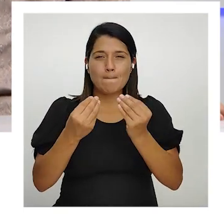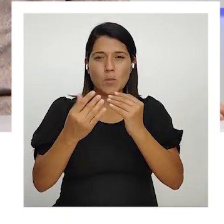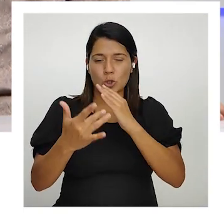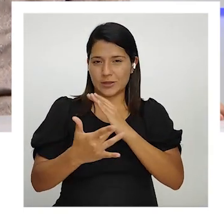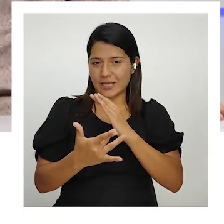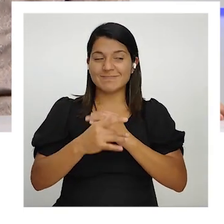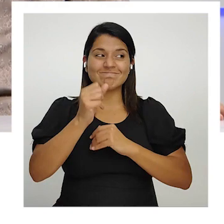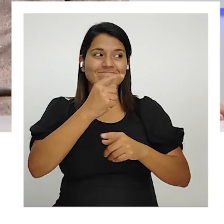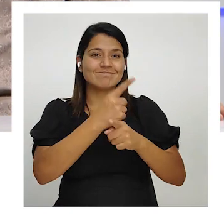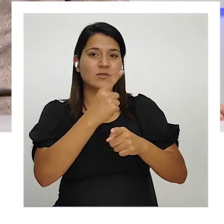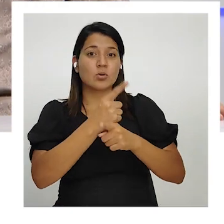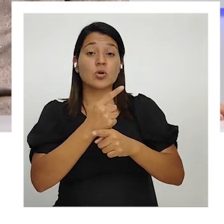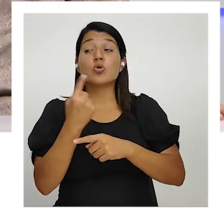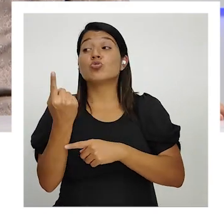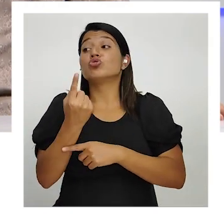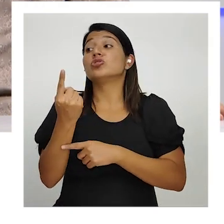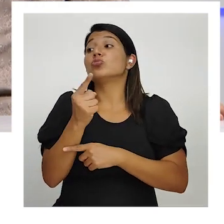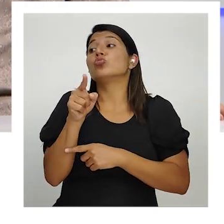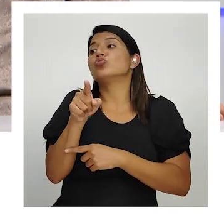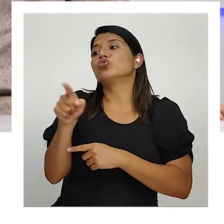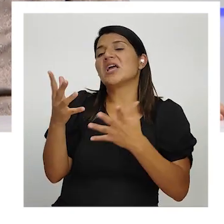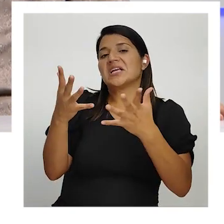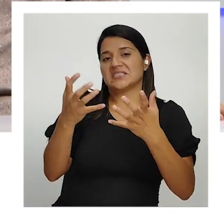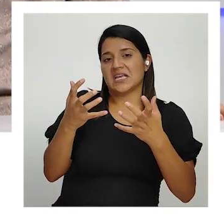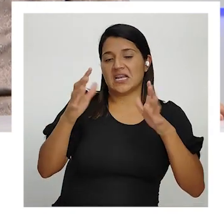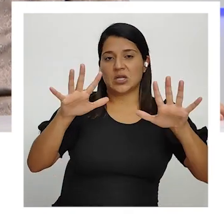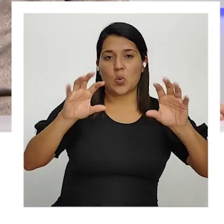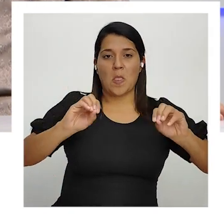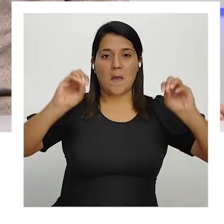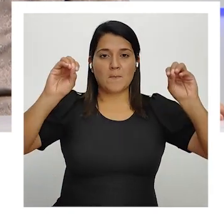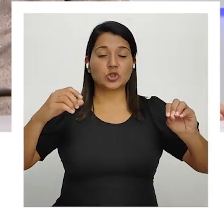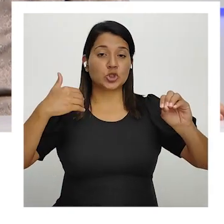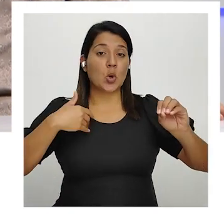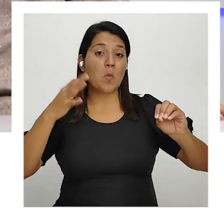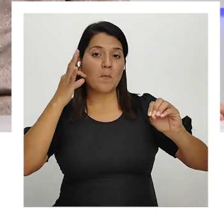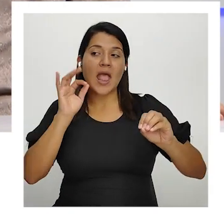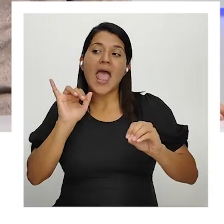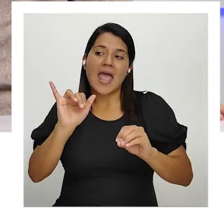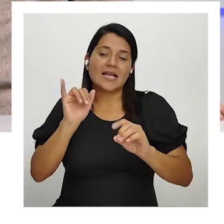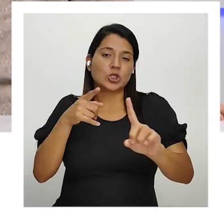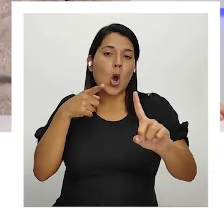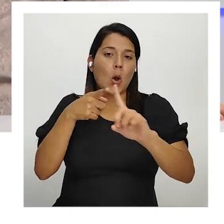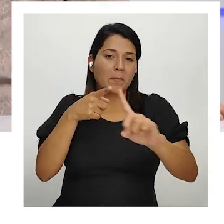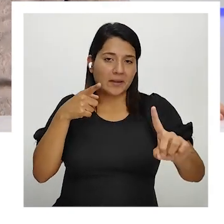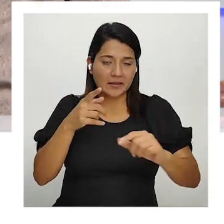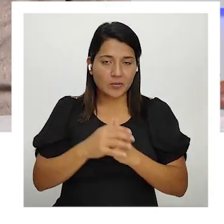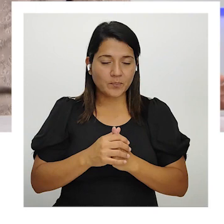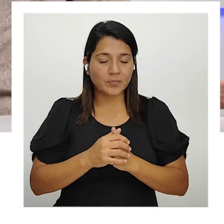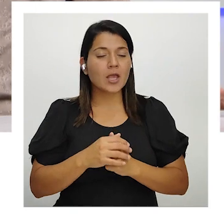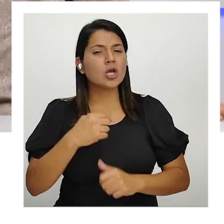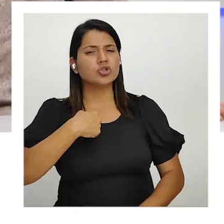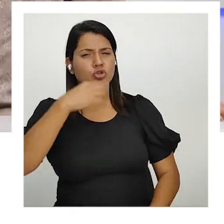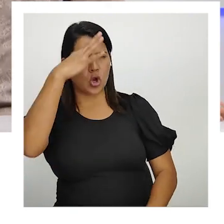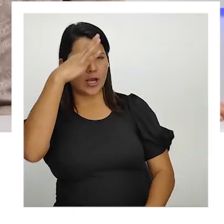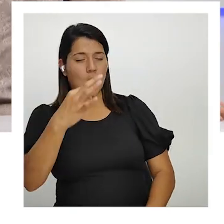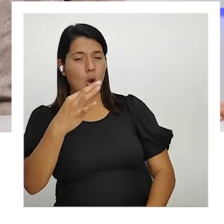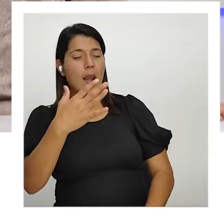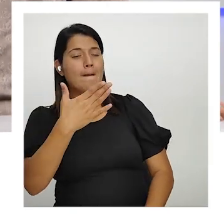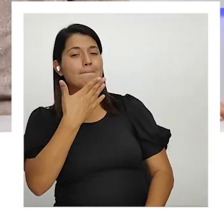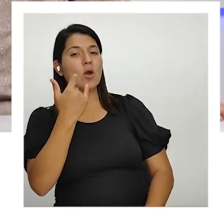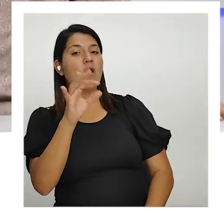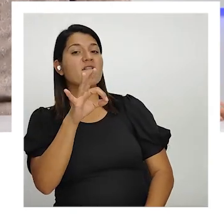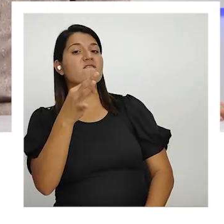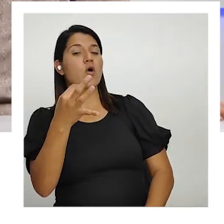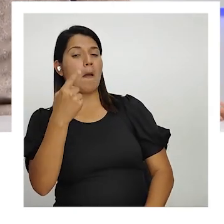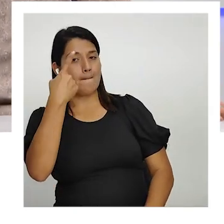es garantizar que haya un 50% de hombres y 50% de mujeres en la postulación. Yo creo que la mejor explicación de esto es